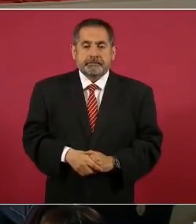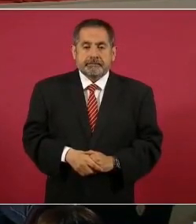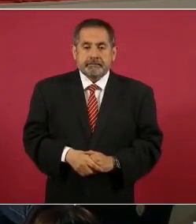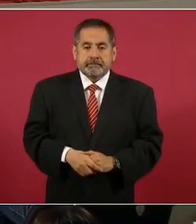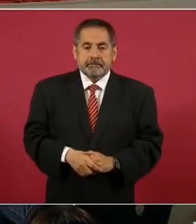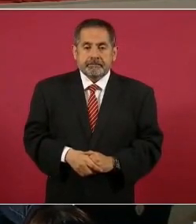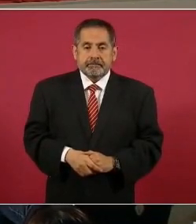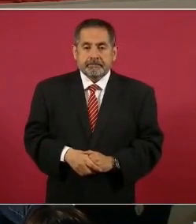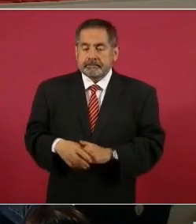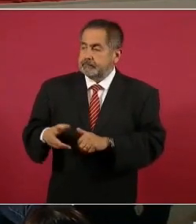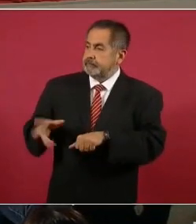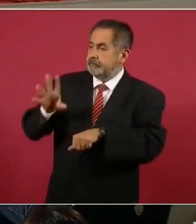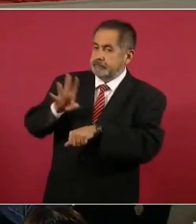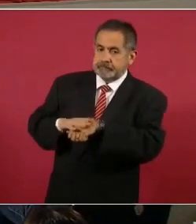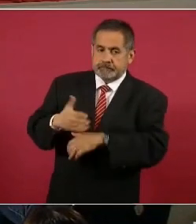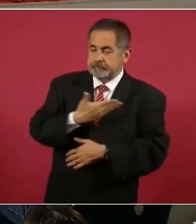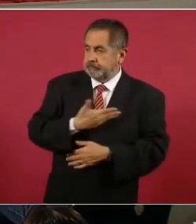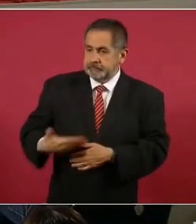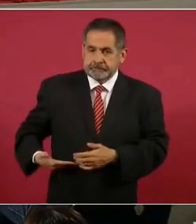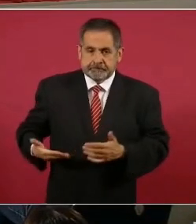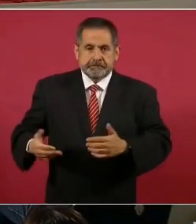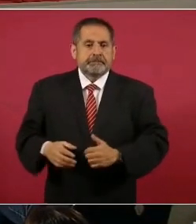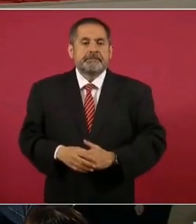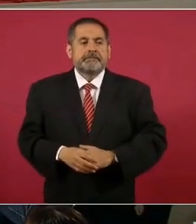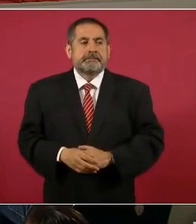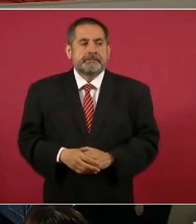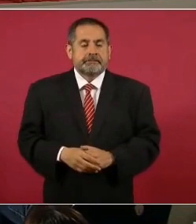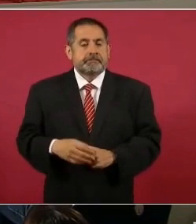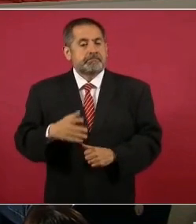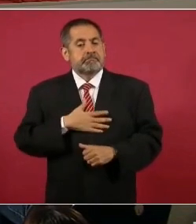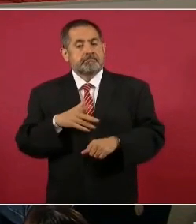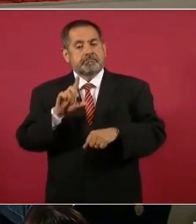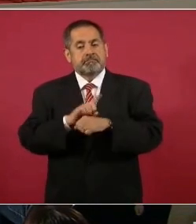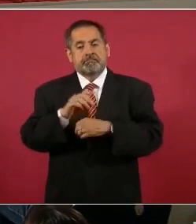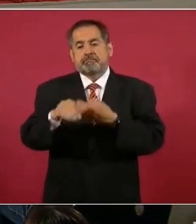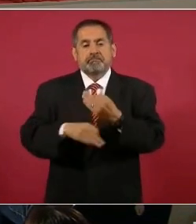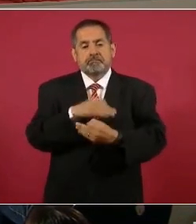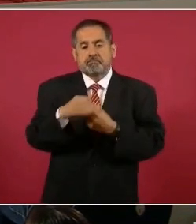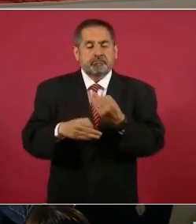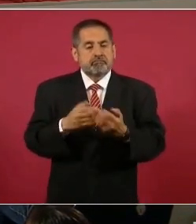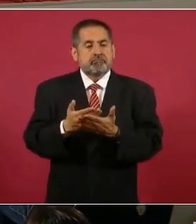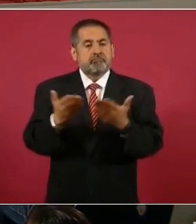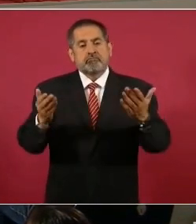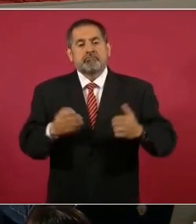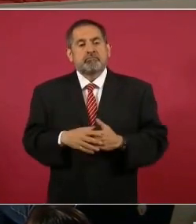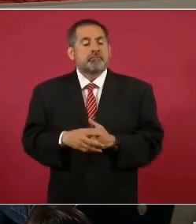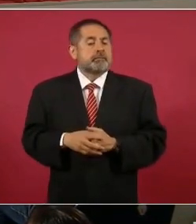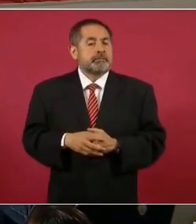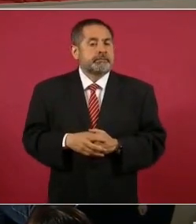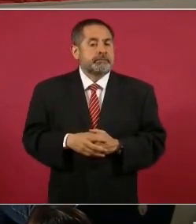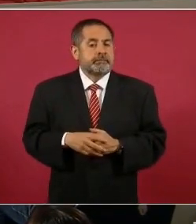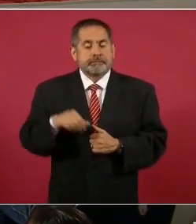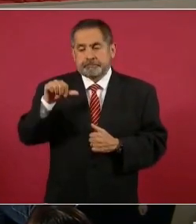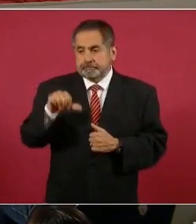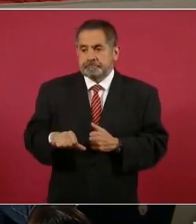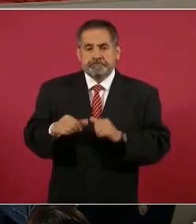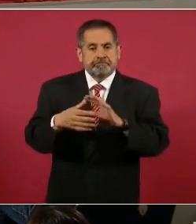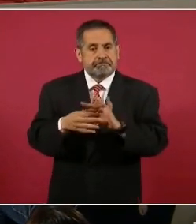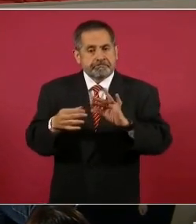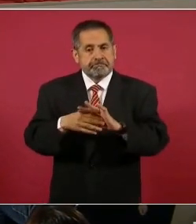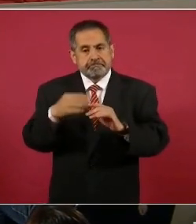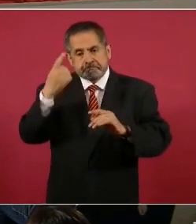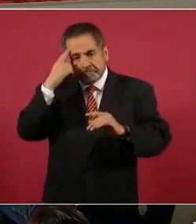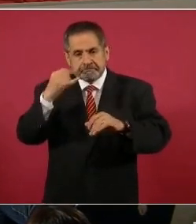con su permiso señor presidente Muy buenos días a todas y todos hoy venimos a